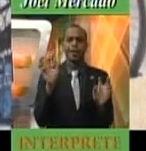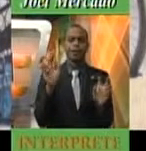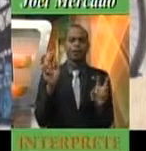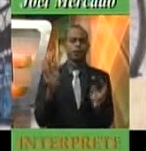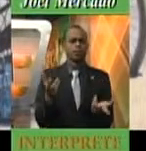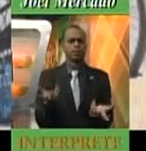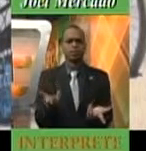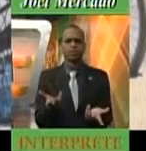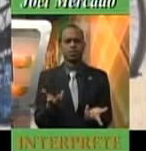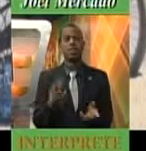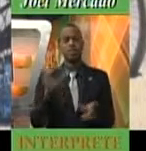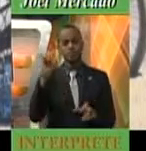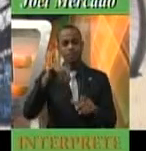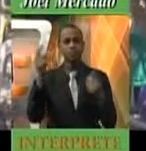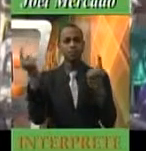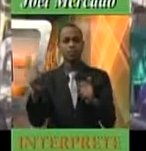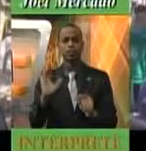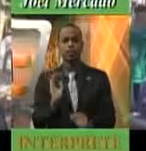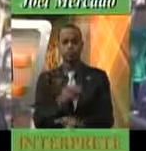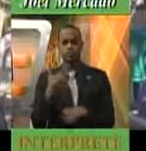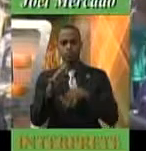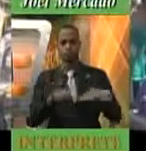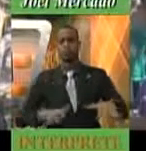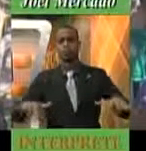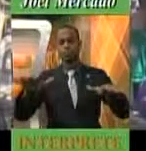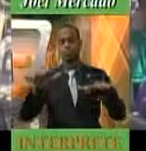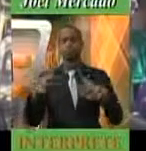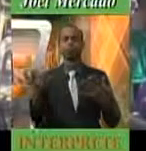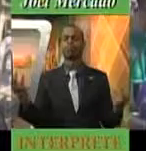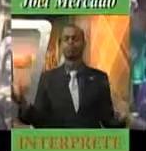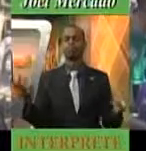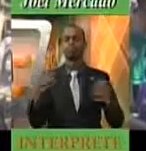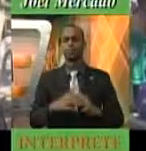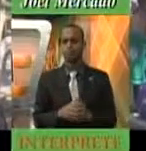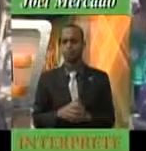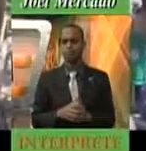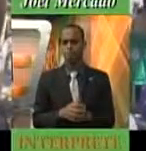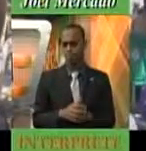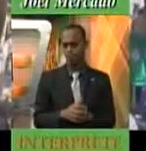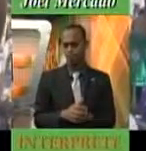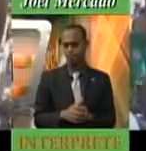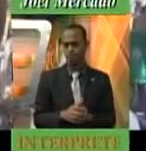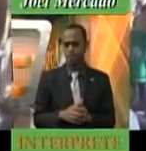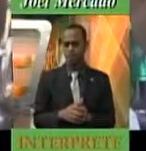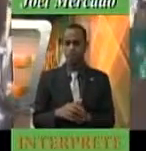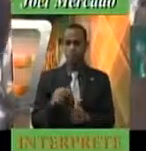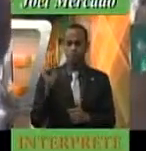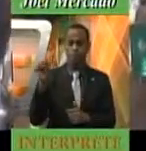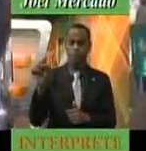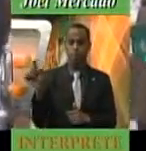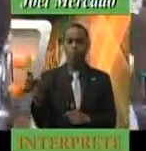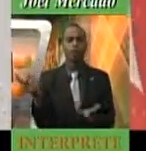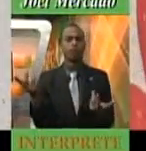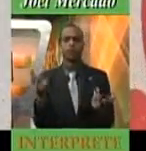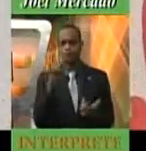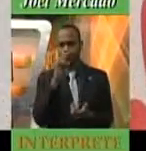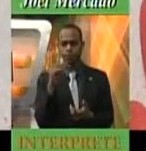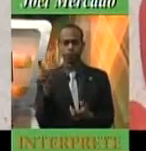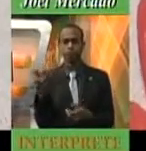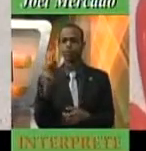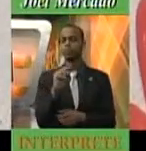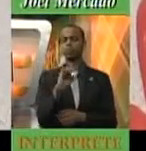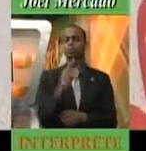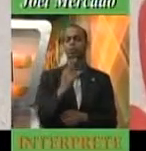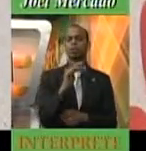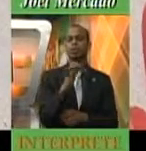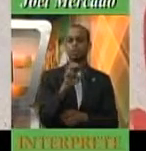es la realidad de nuestro pueblo. ¿A qué me refiero? Ah, el niño hay que trasladarlo, lo refieren de